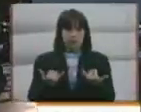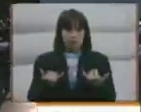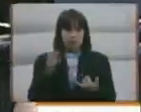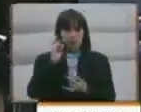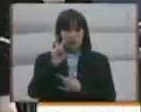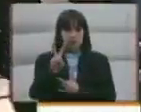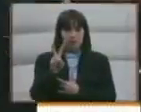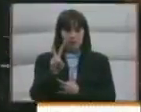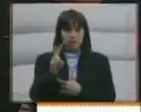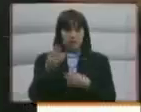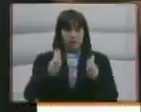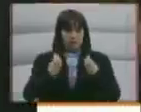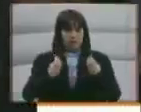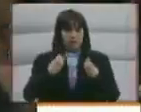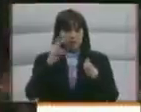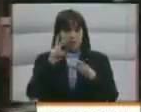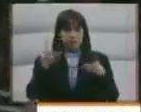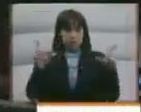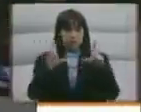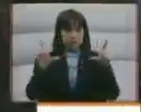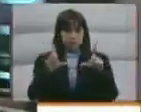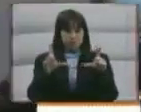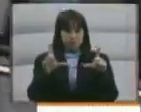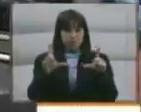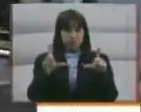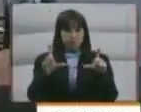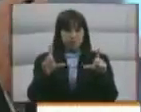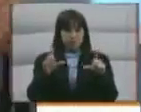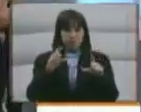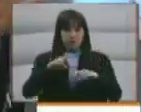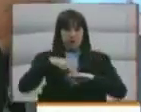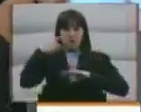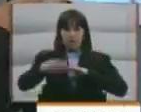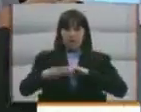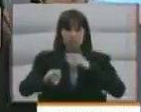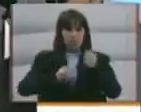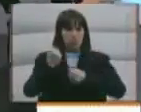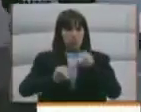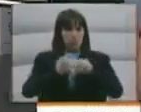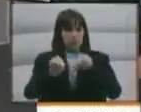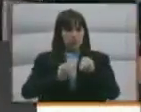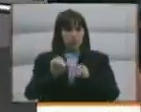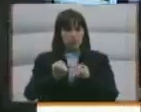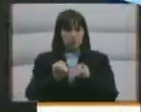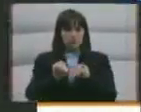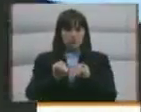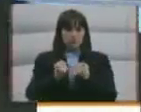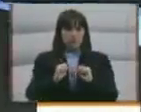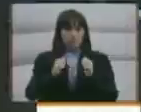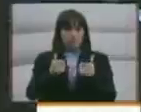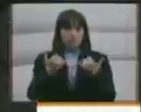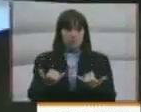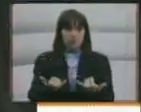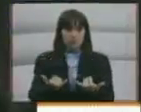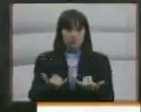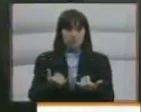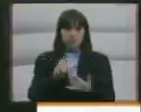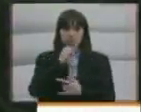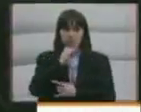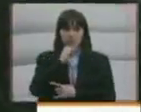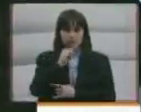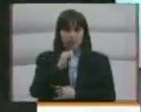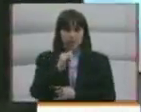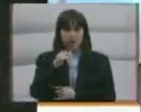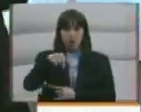esta transmisión también en vivo de Cayendo y Corriendo. Comenzamos inmediatamente entonces. Hoy es un